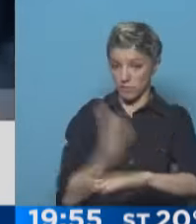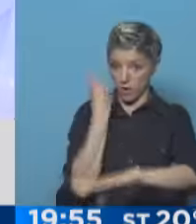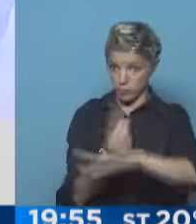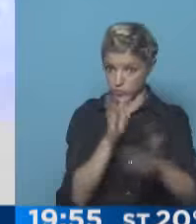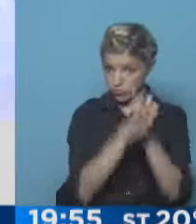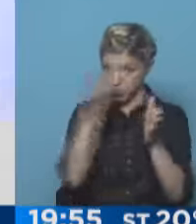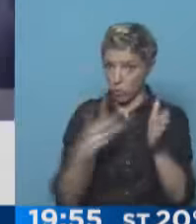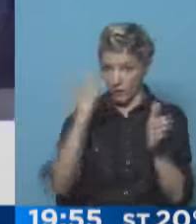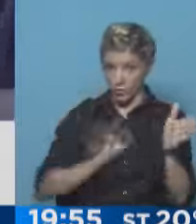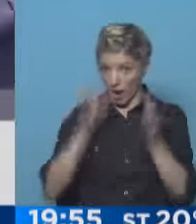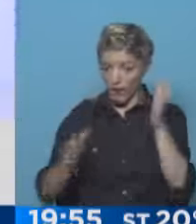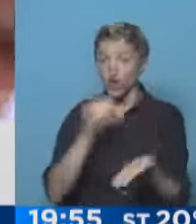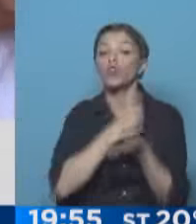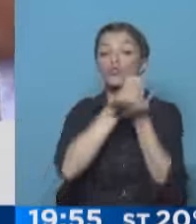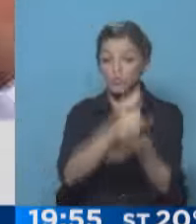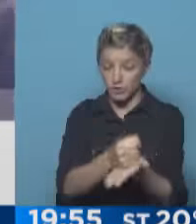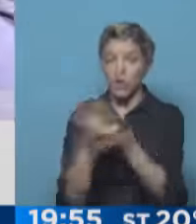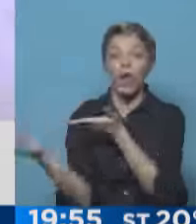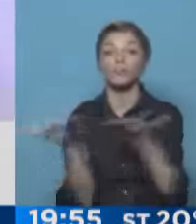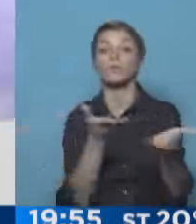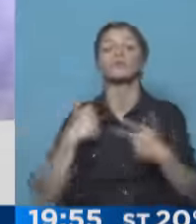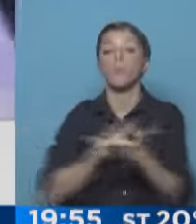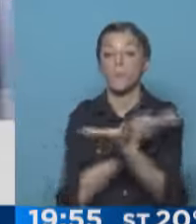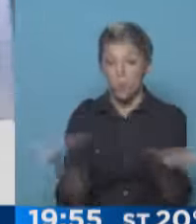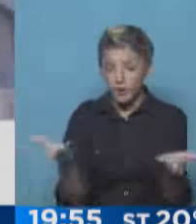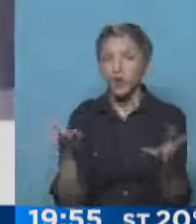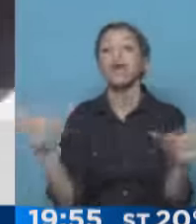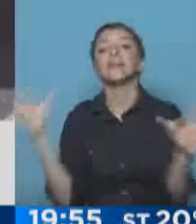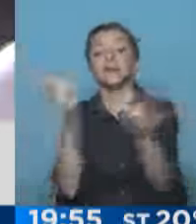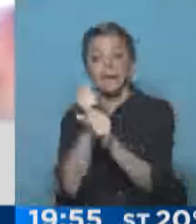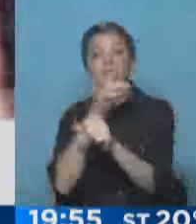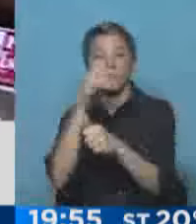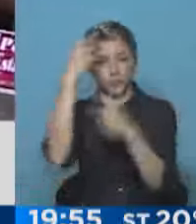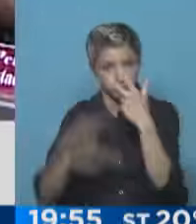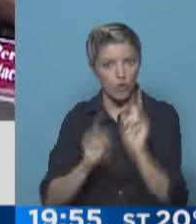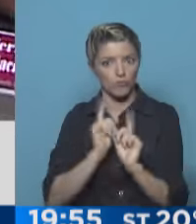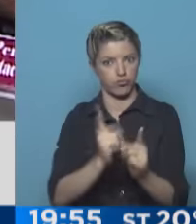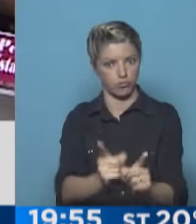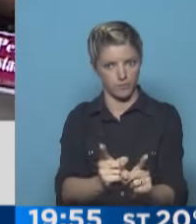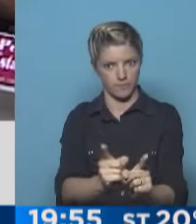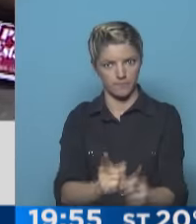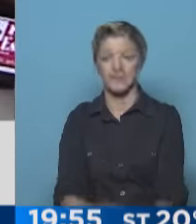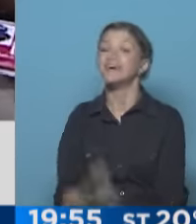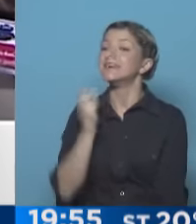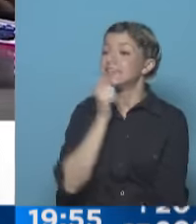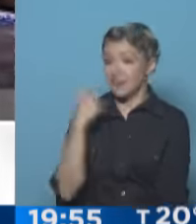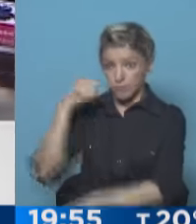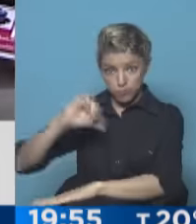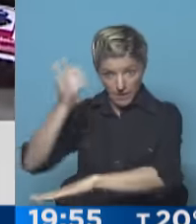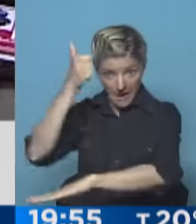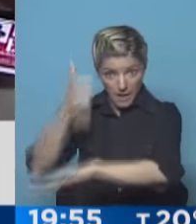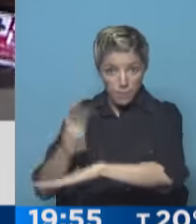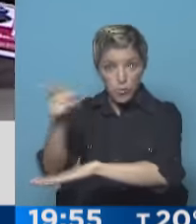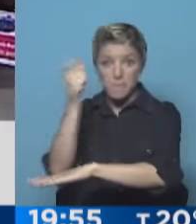mantendrá los subsidios a los servicios públicos y el transporte que quede claro con macri se viene el aumento de